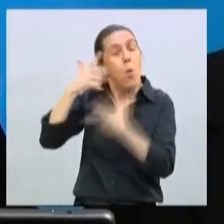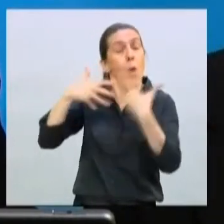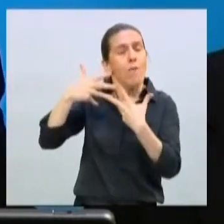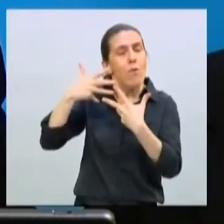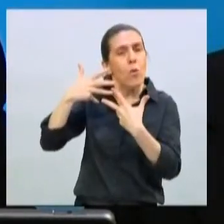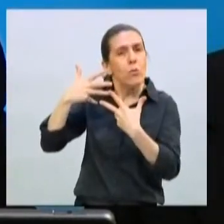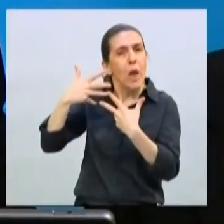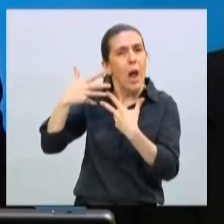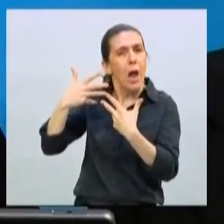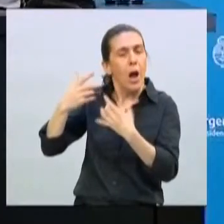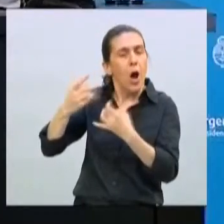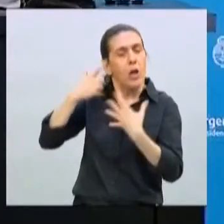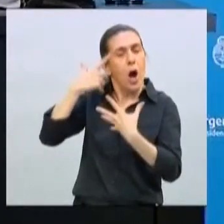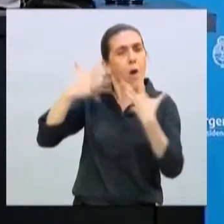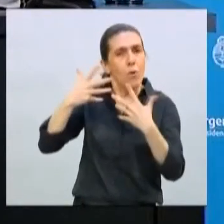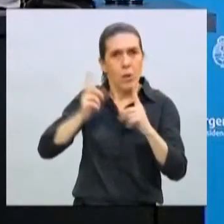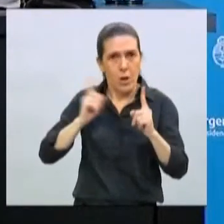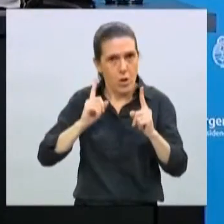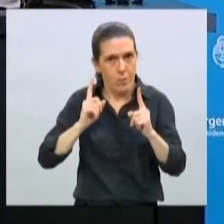confundan.